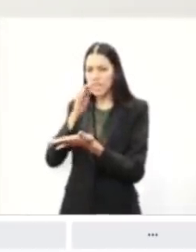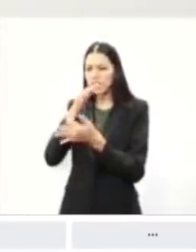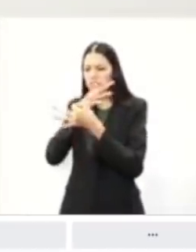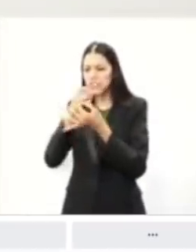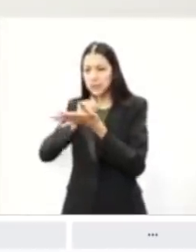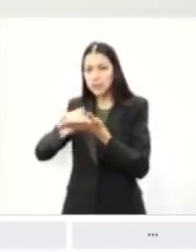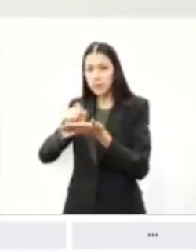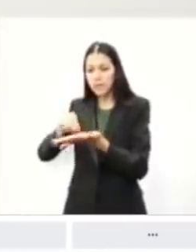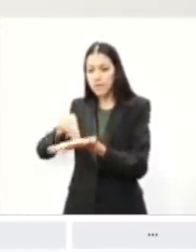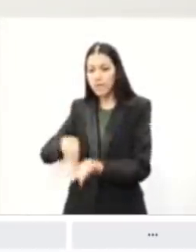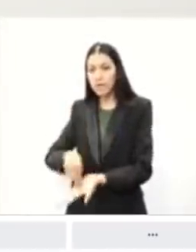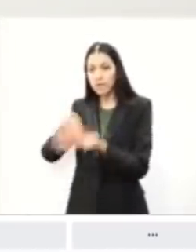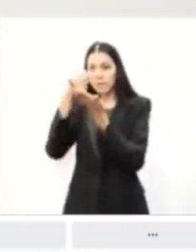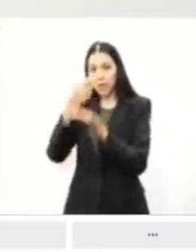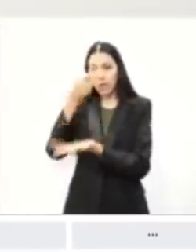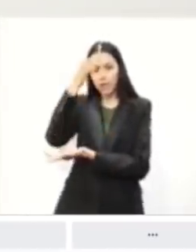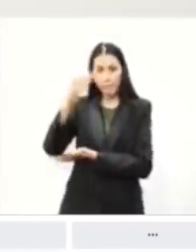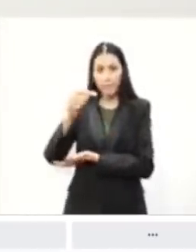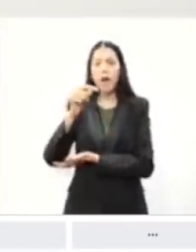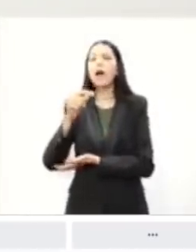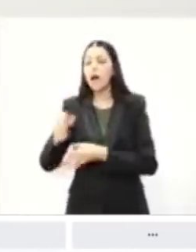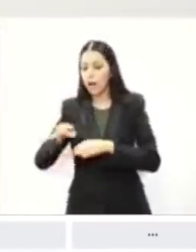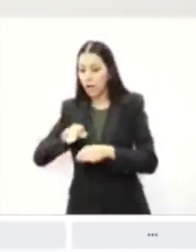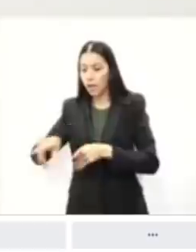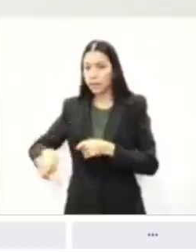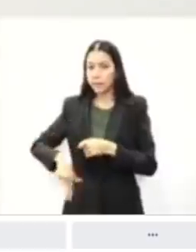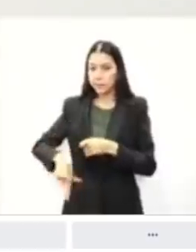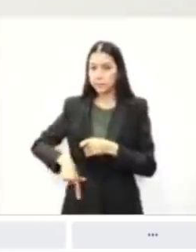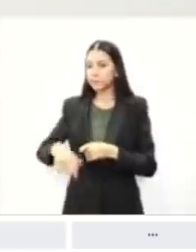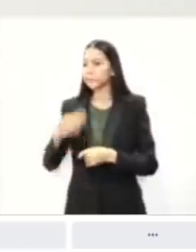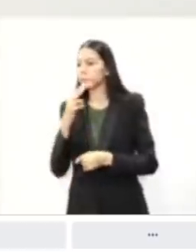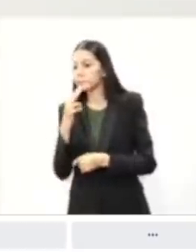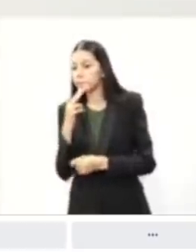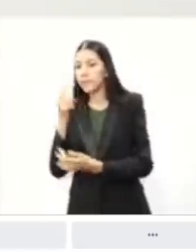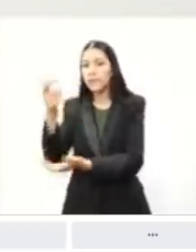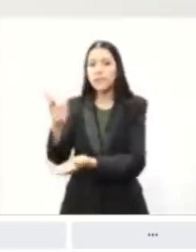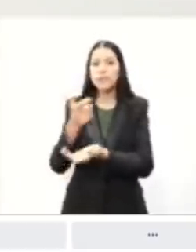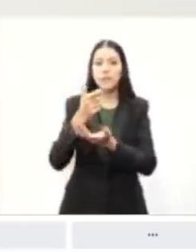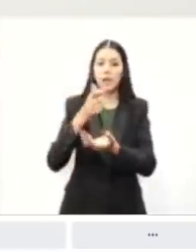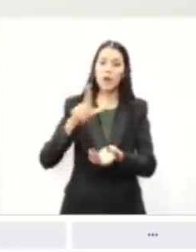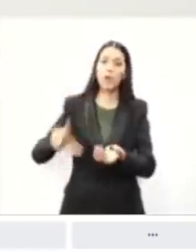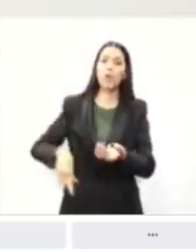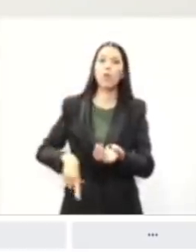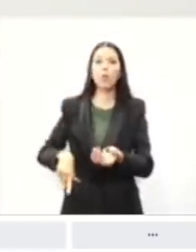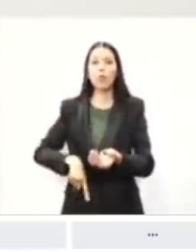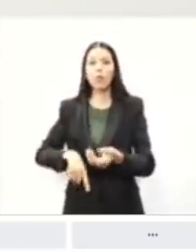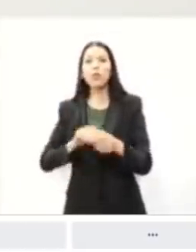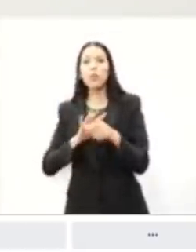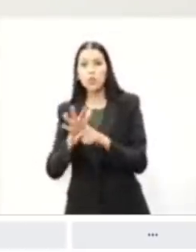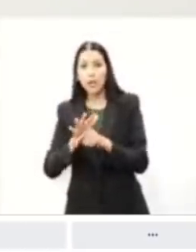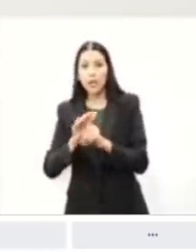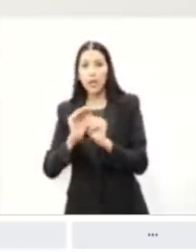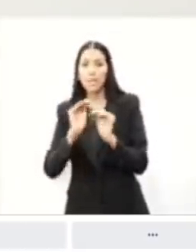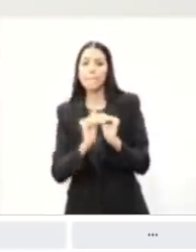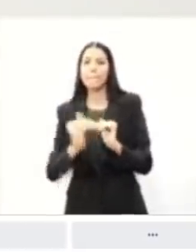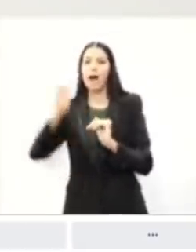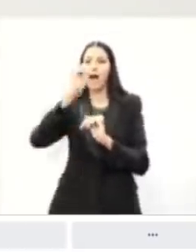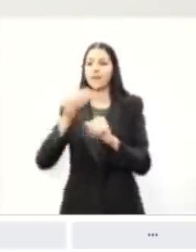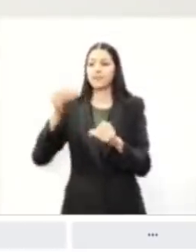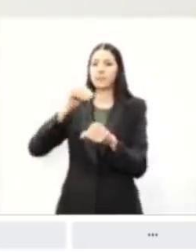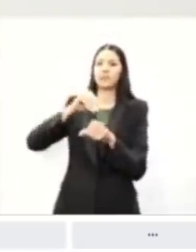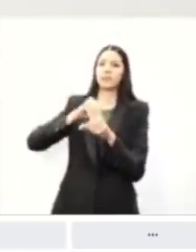económicos firmados en favor de servidores públicos con recursos públicos extraordinarios a sus